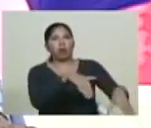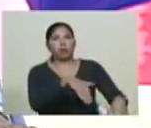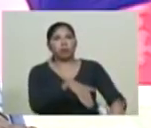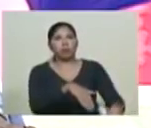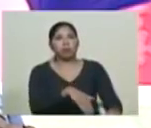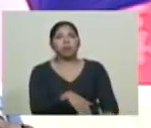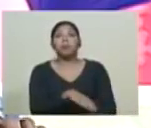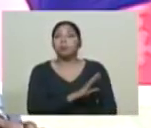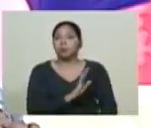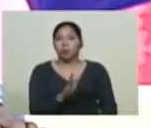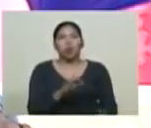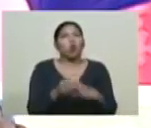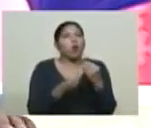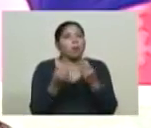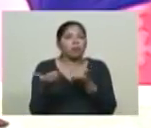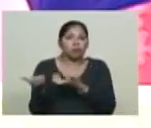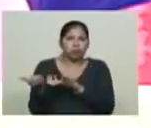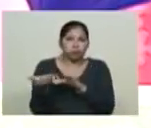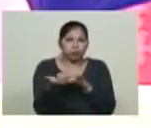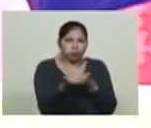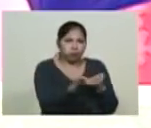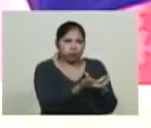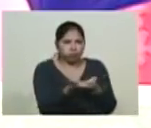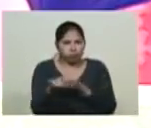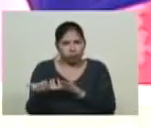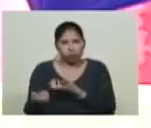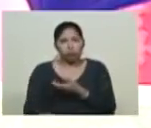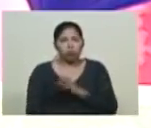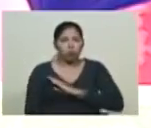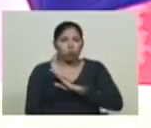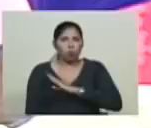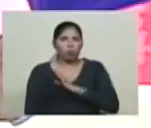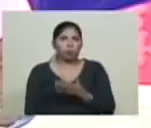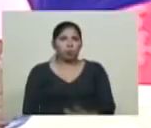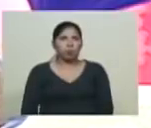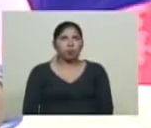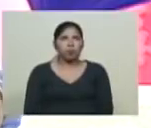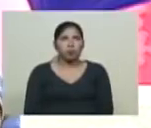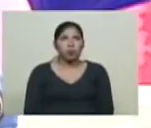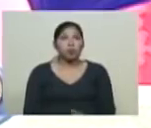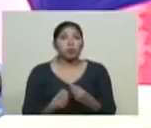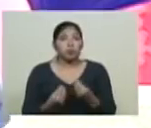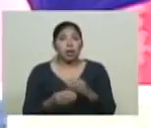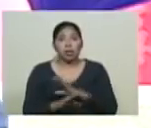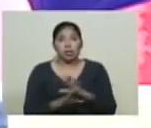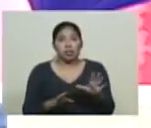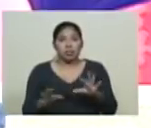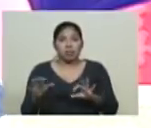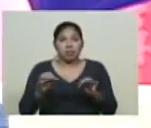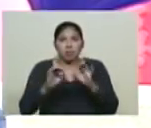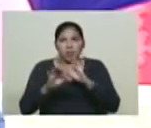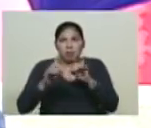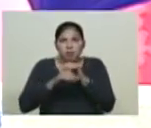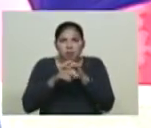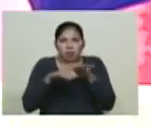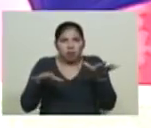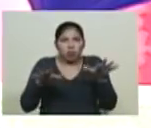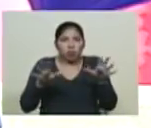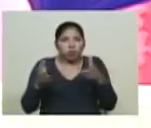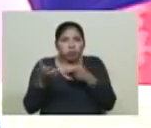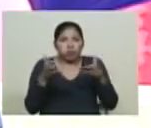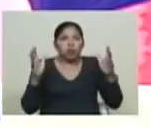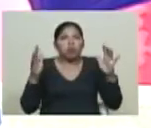de fumigación que estaremos haciendo con estos equipos, que permiten cortar la circulación y de una manera